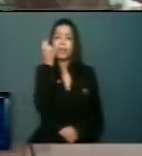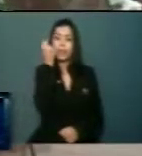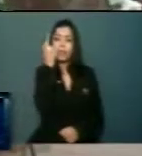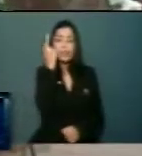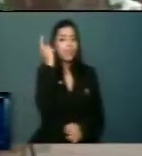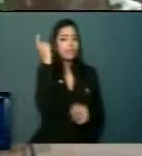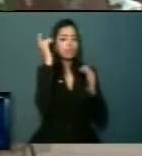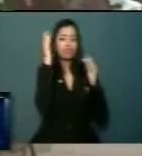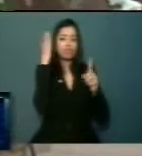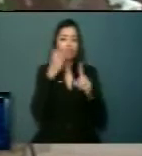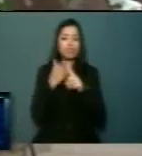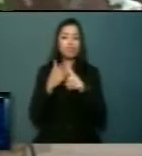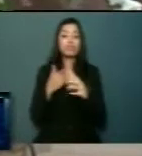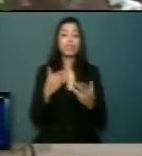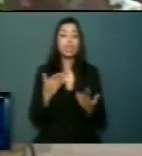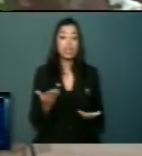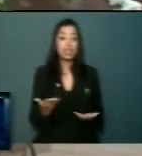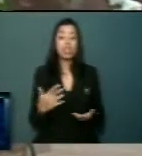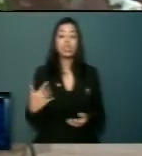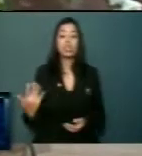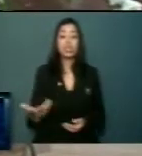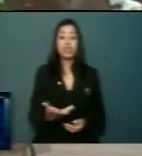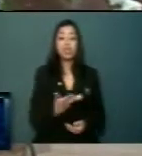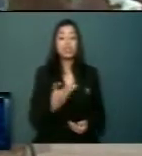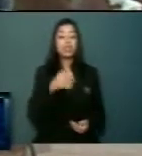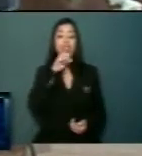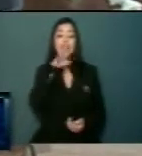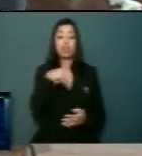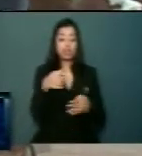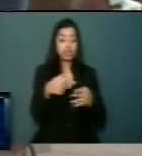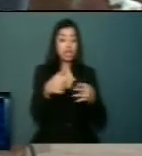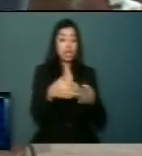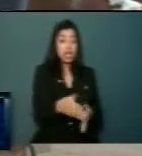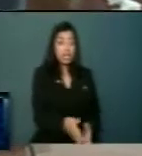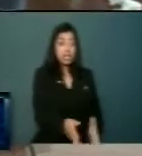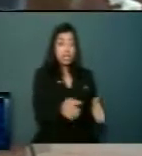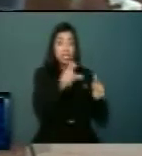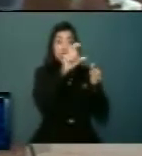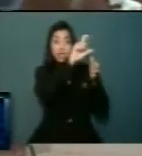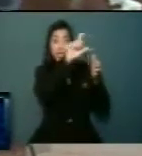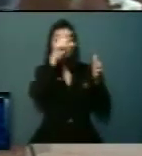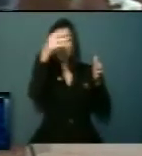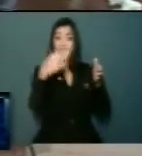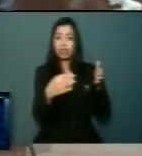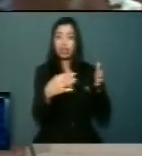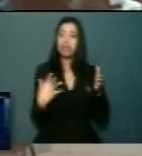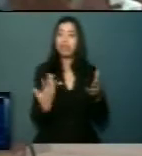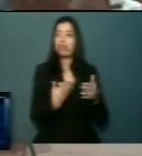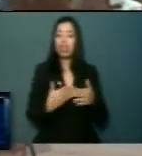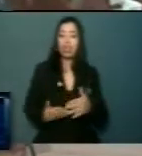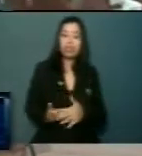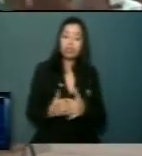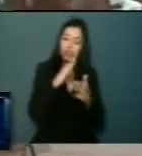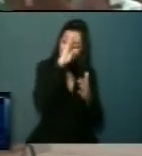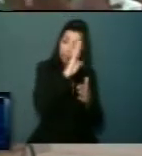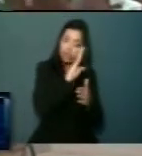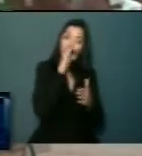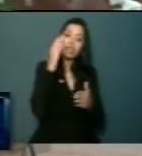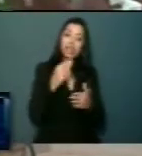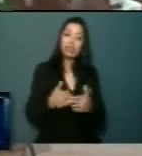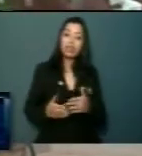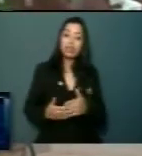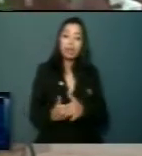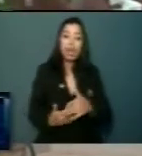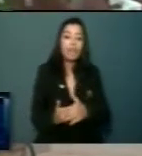vez que sin eso que llamamos institucionalidad fuerte no podemos avanzar. Allí se incluye